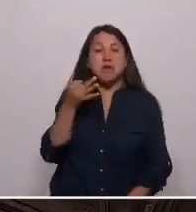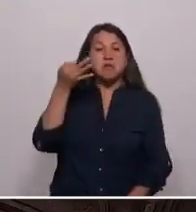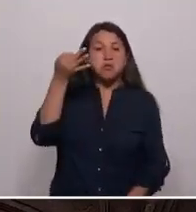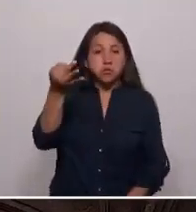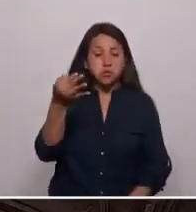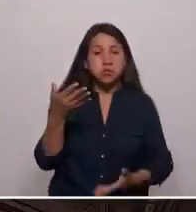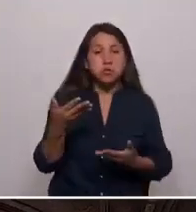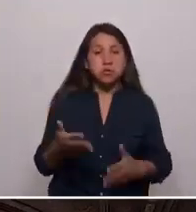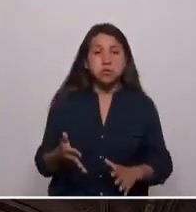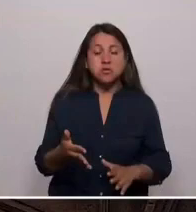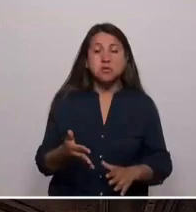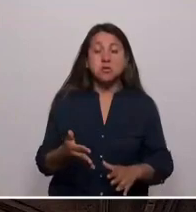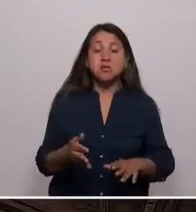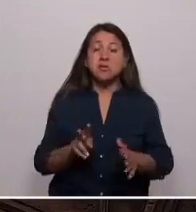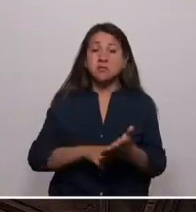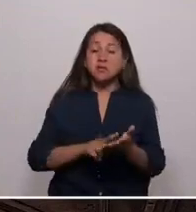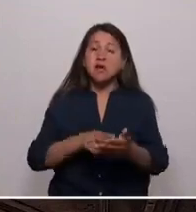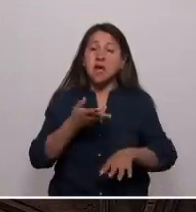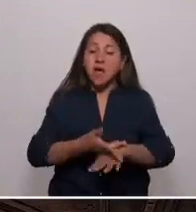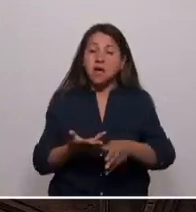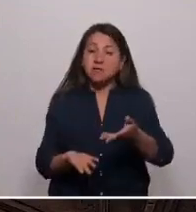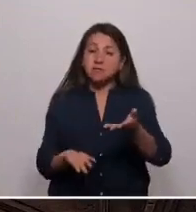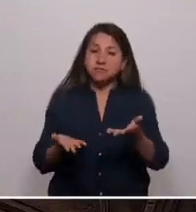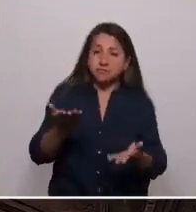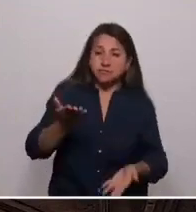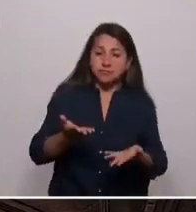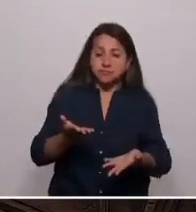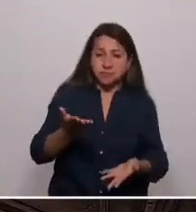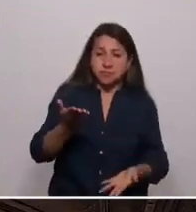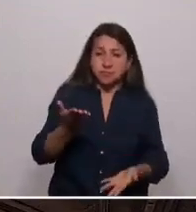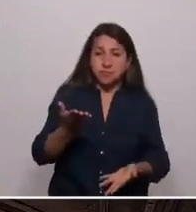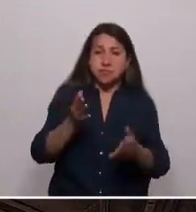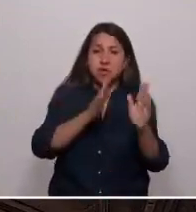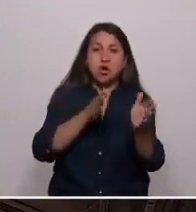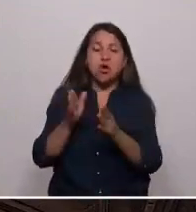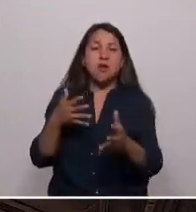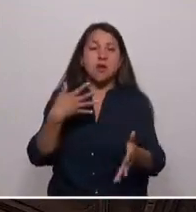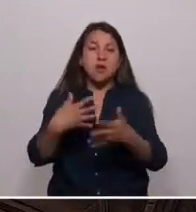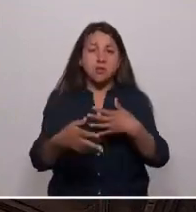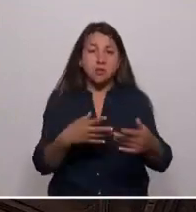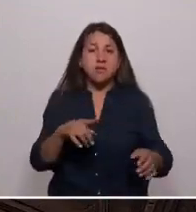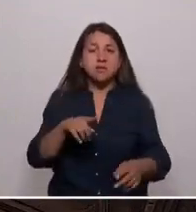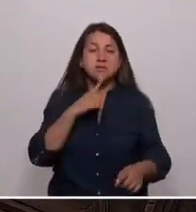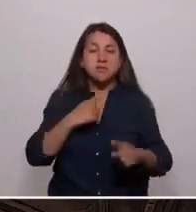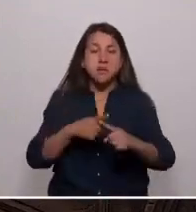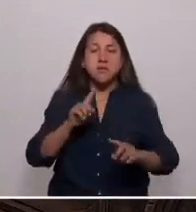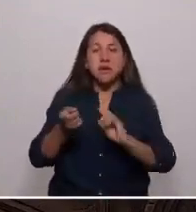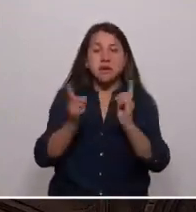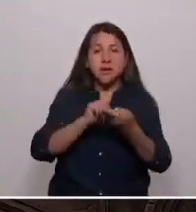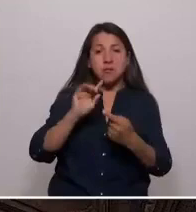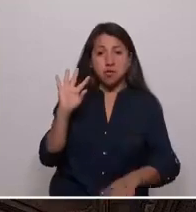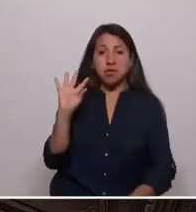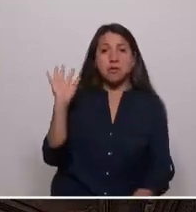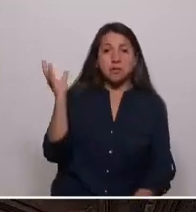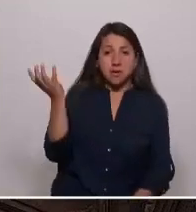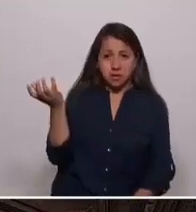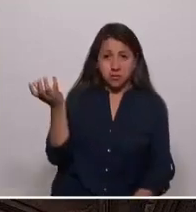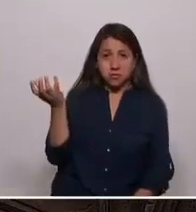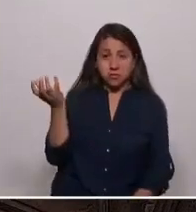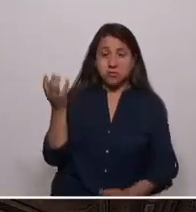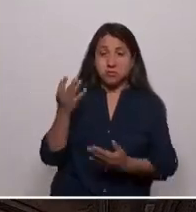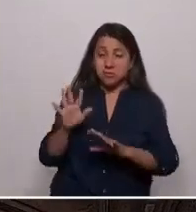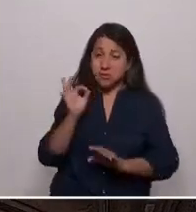en el creciente desequilibrio y alteración del orden natural, conocido como cambio climático. Dicho lo